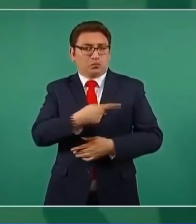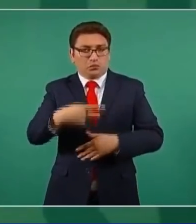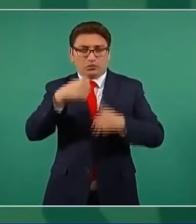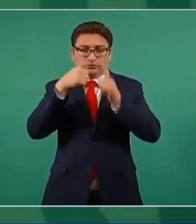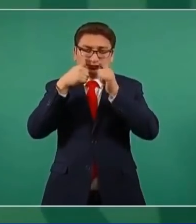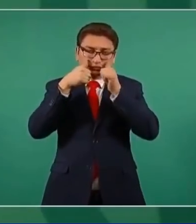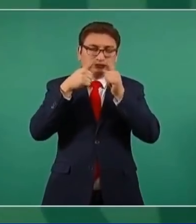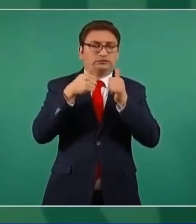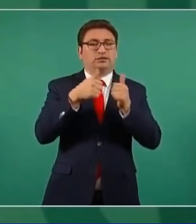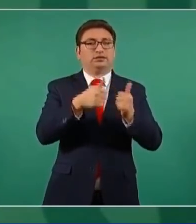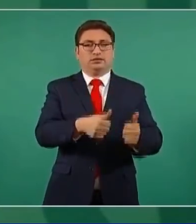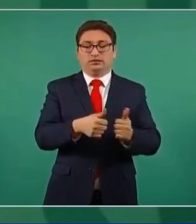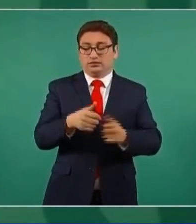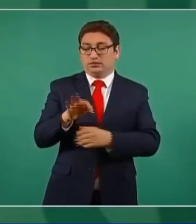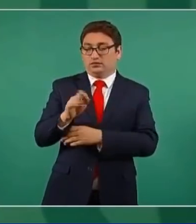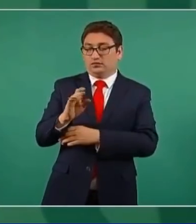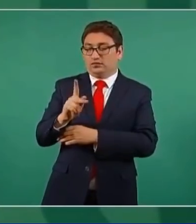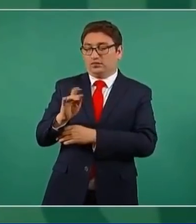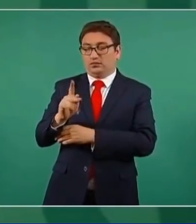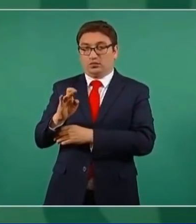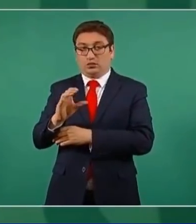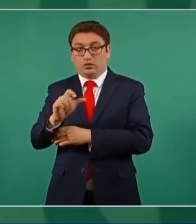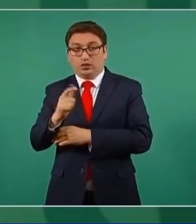que ya no haya foaproas.